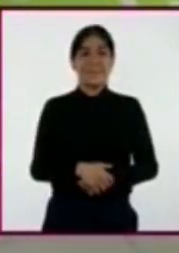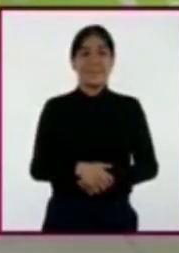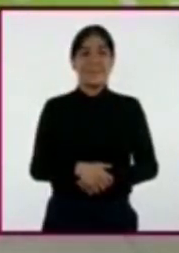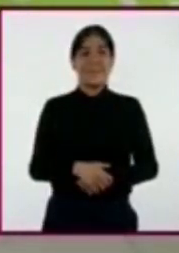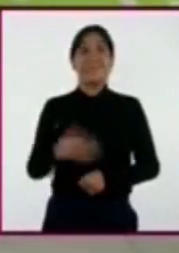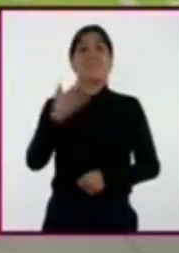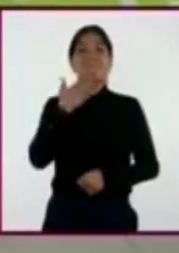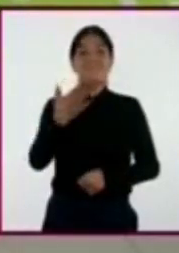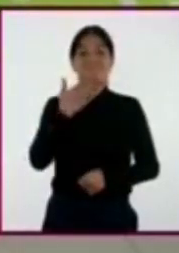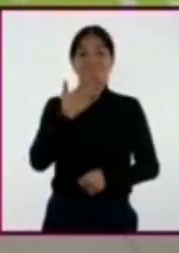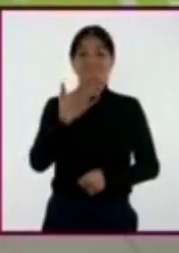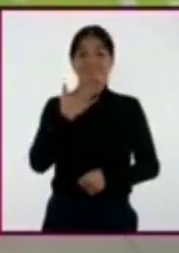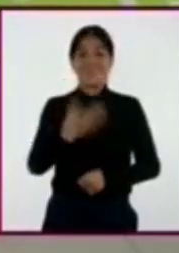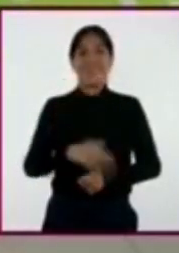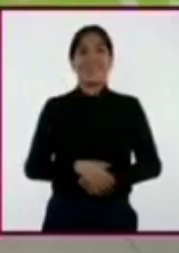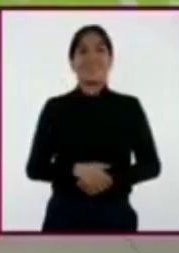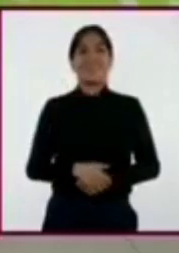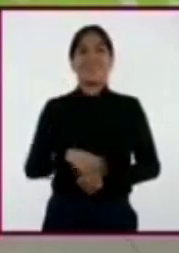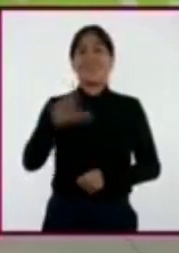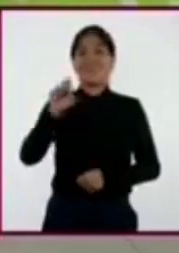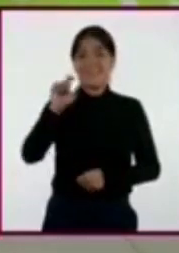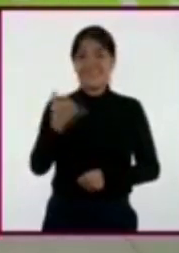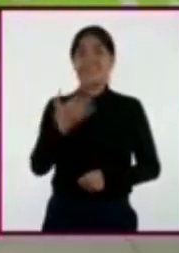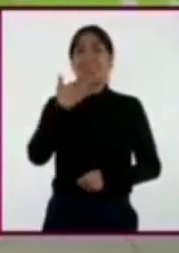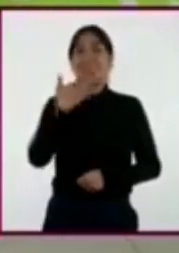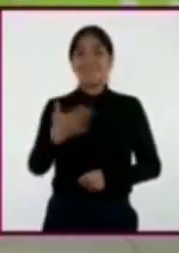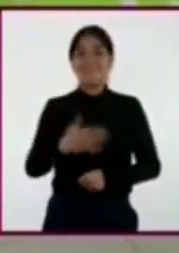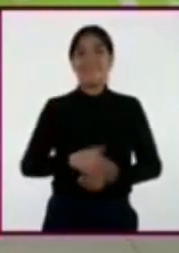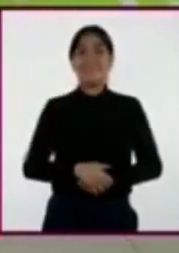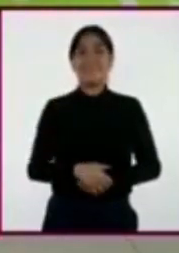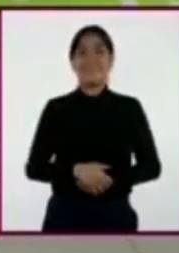Sí, muy bien, muy bien, muy bien. Sí, Leslie.